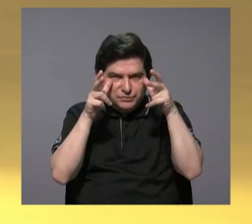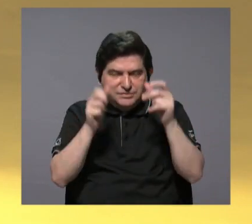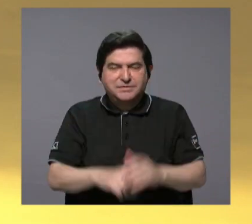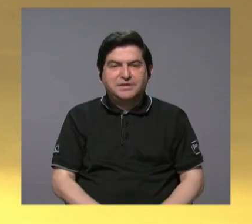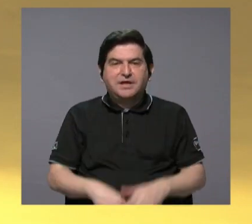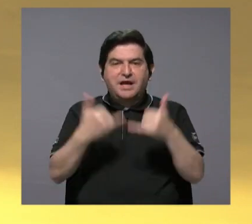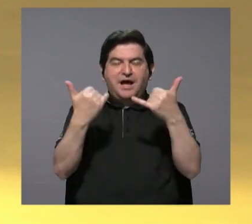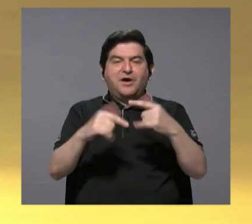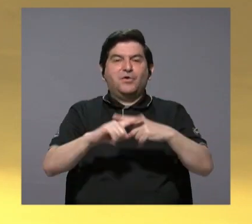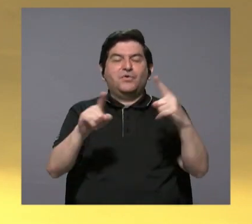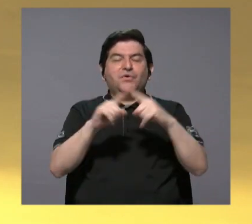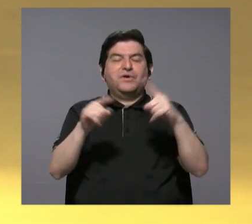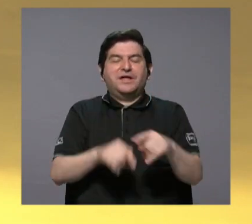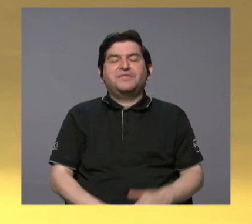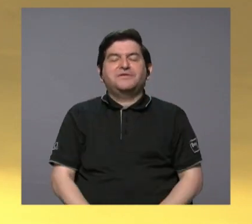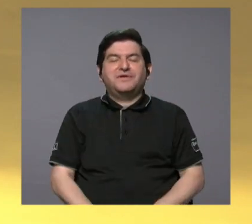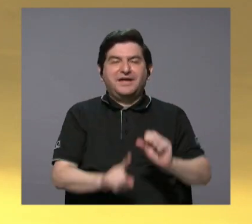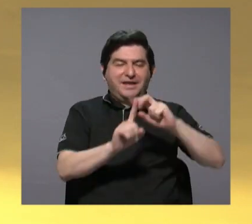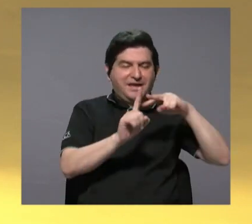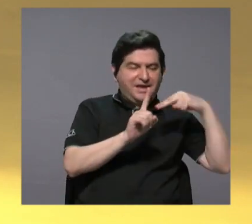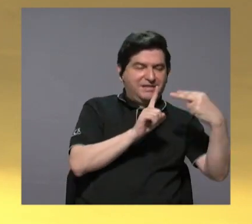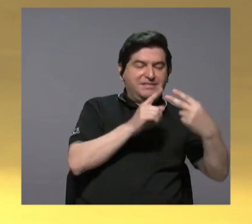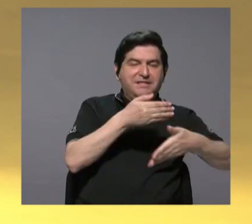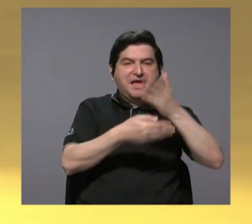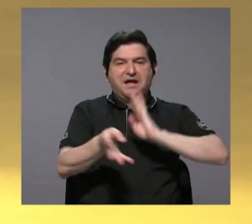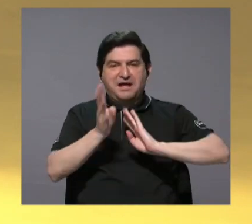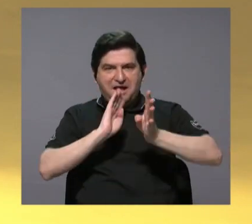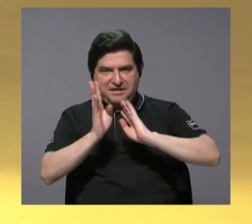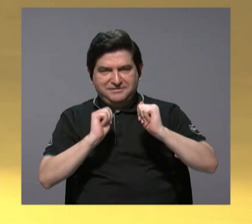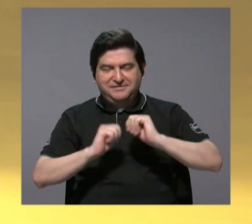lentes distintos de la última vez que conversamos.